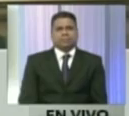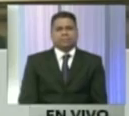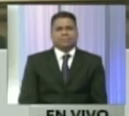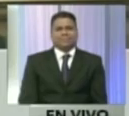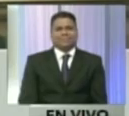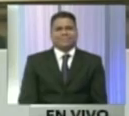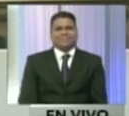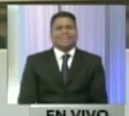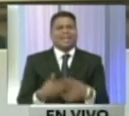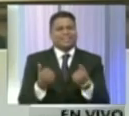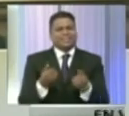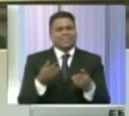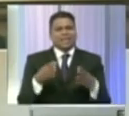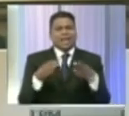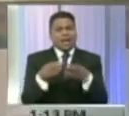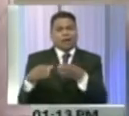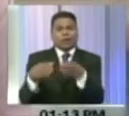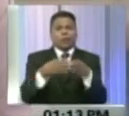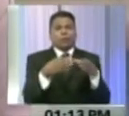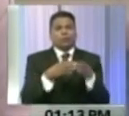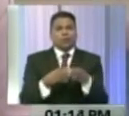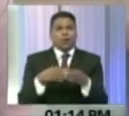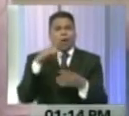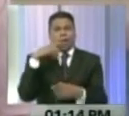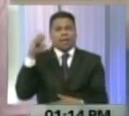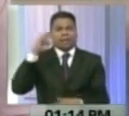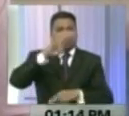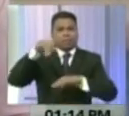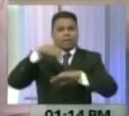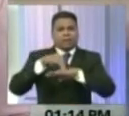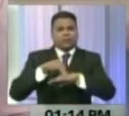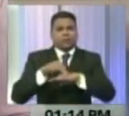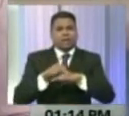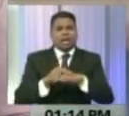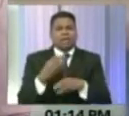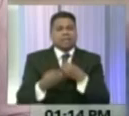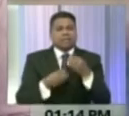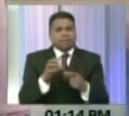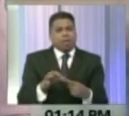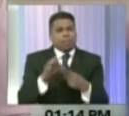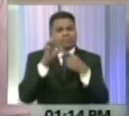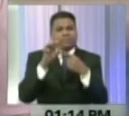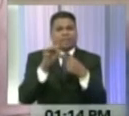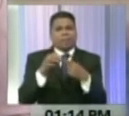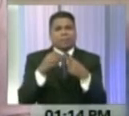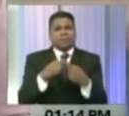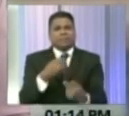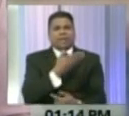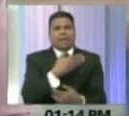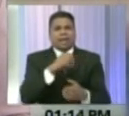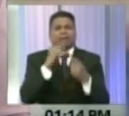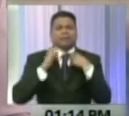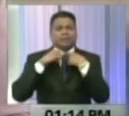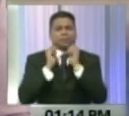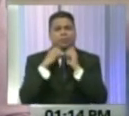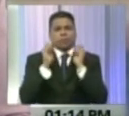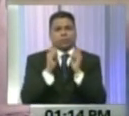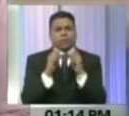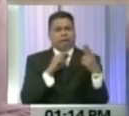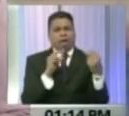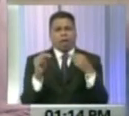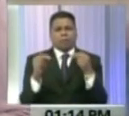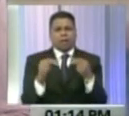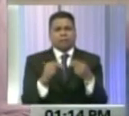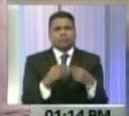amigos, así transcurre este debate en la Asamblea Nacional, en el hemiciclo de sesiones específicamente, donde el vicepresidente ejecutivo de la República, Aristóbulos